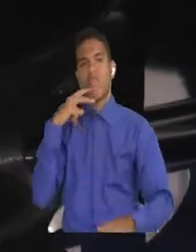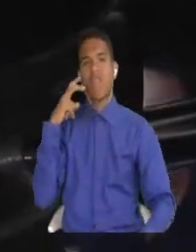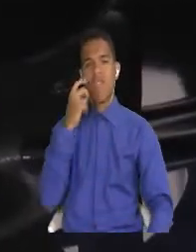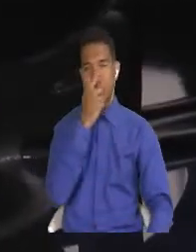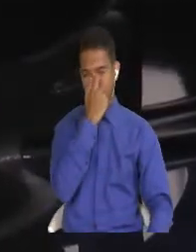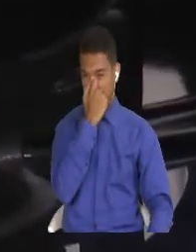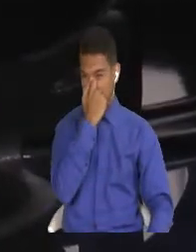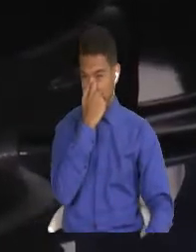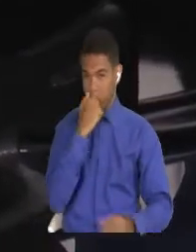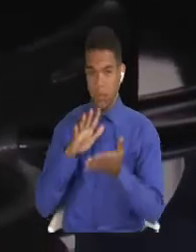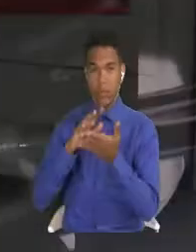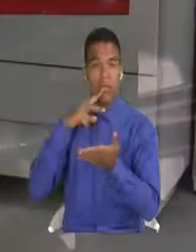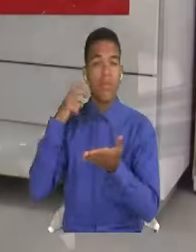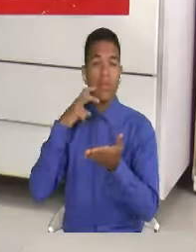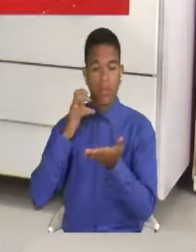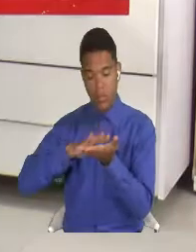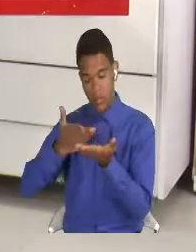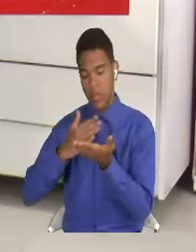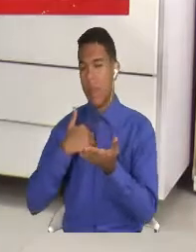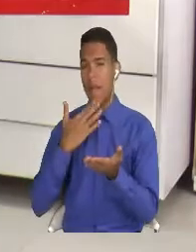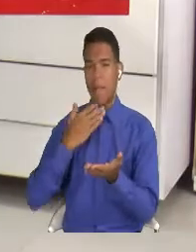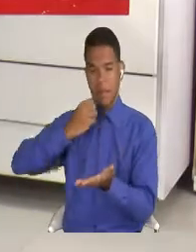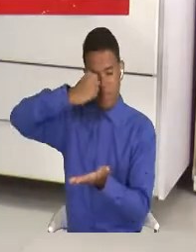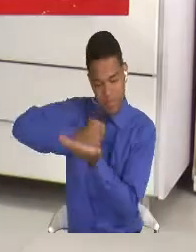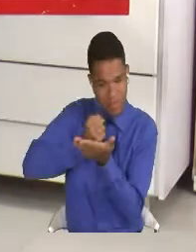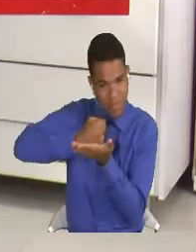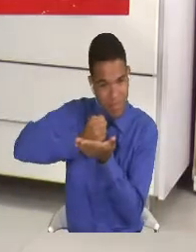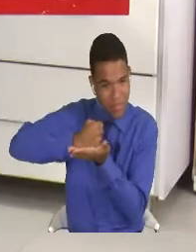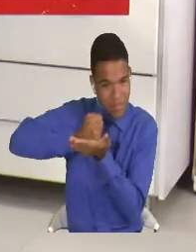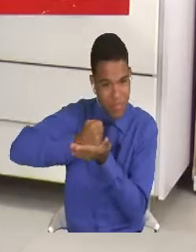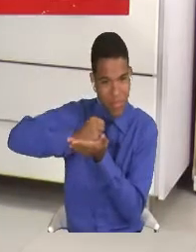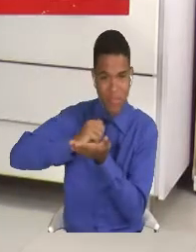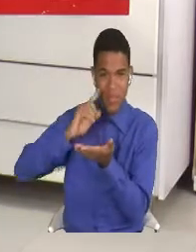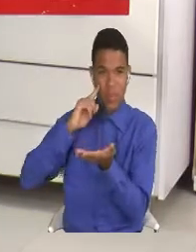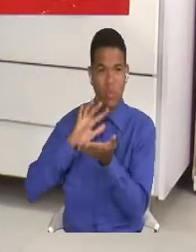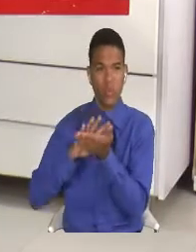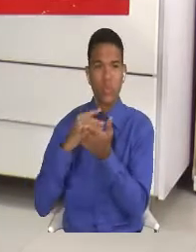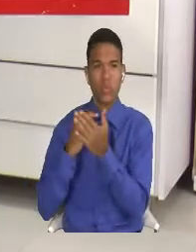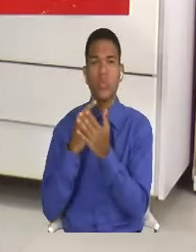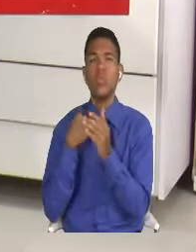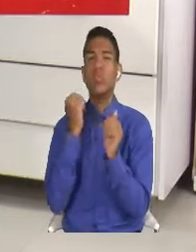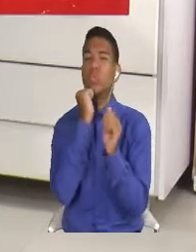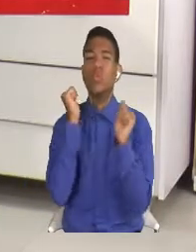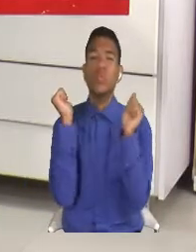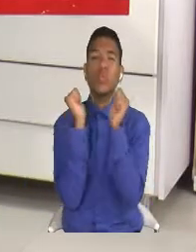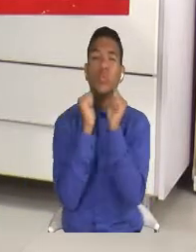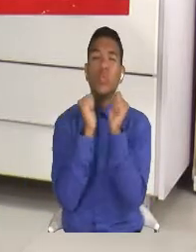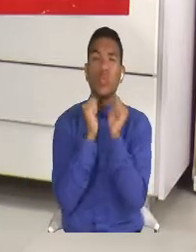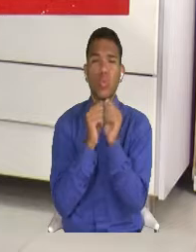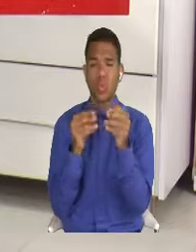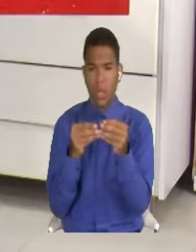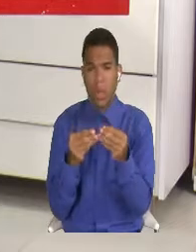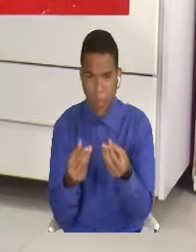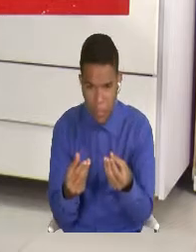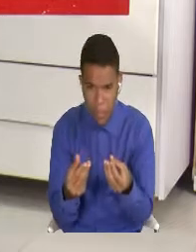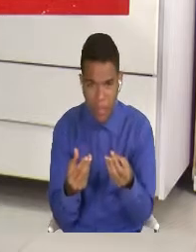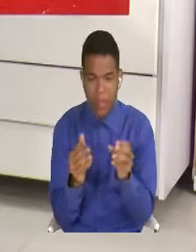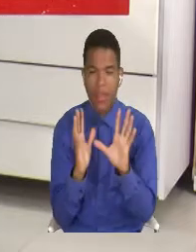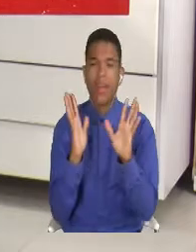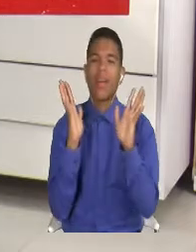la verdad a veces uno sí va a hacer un patacón y se le queda ahí por, como tieso en la mitad, como duro. Como duro, como duro. Y se desmorona.